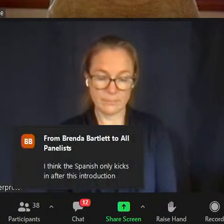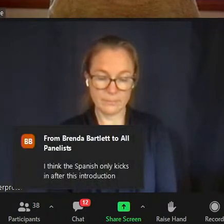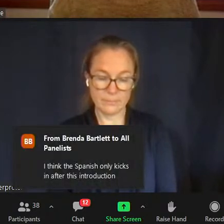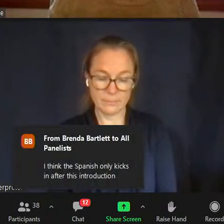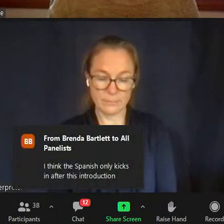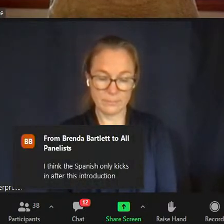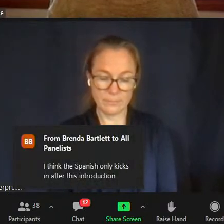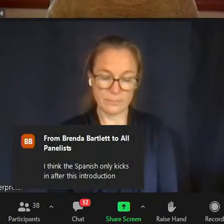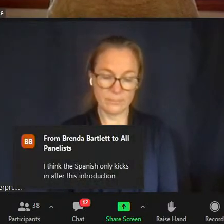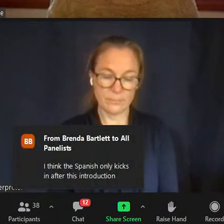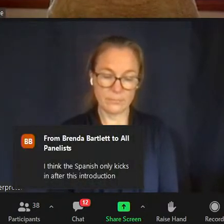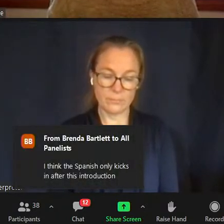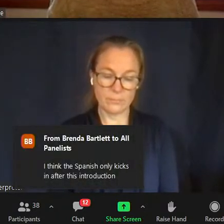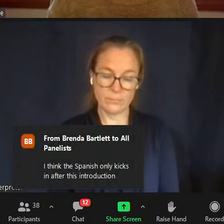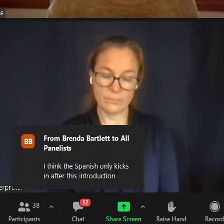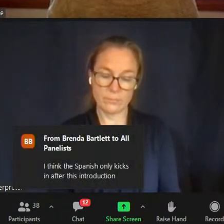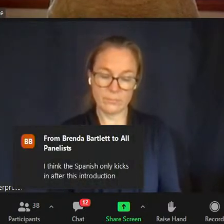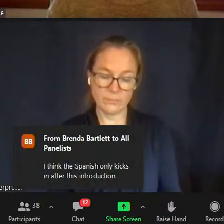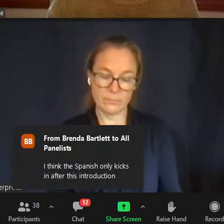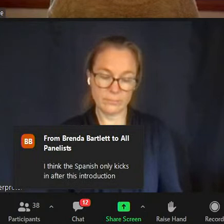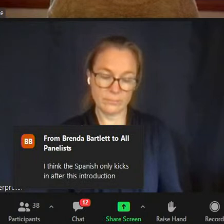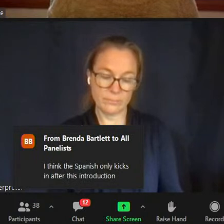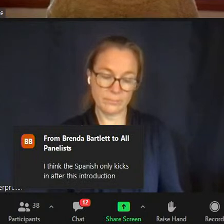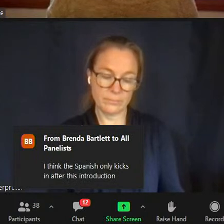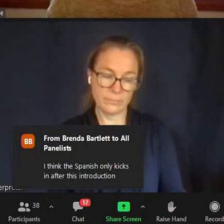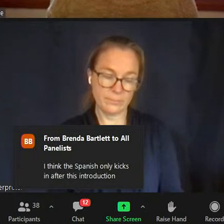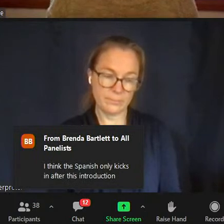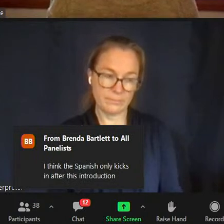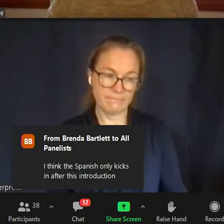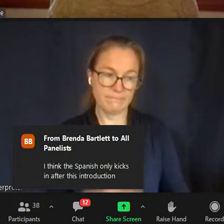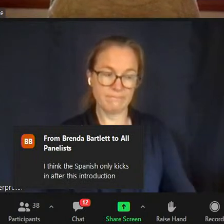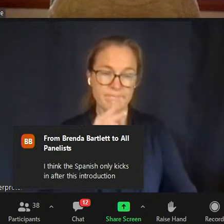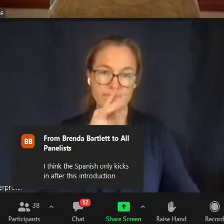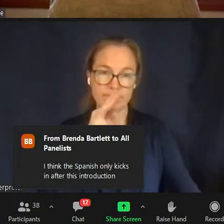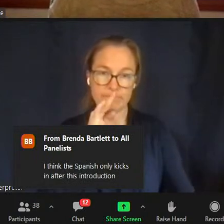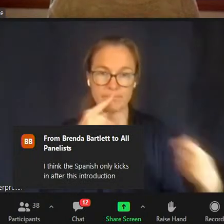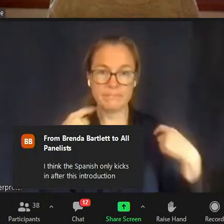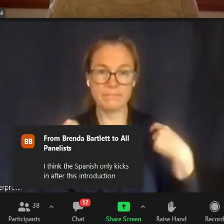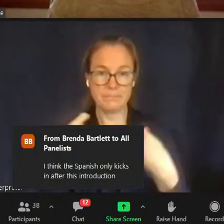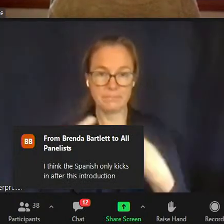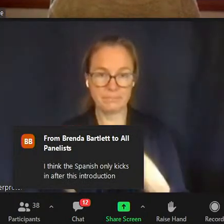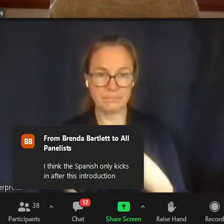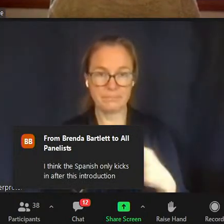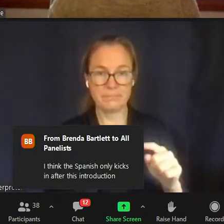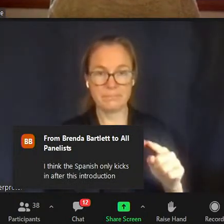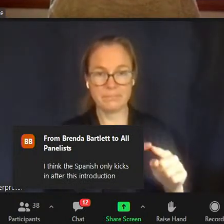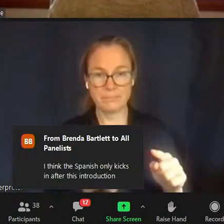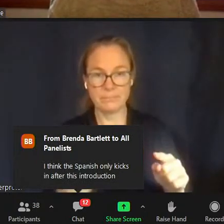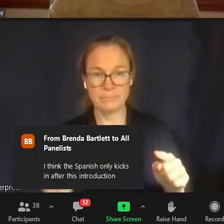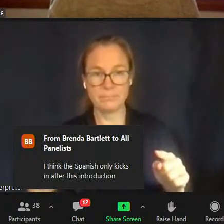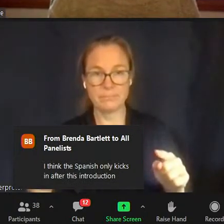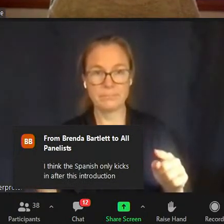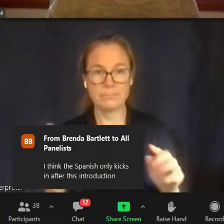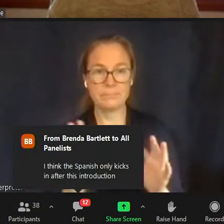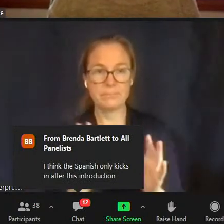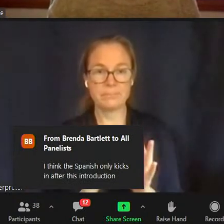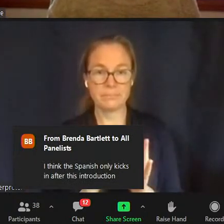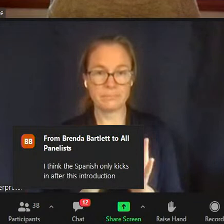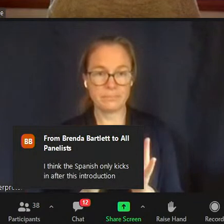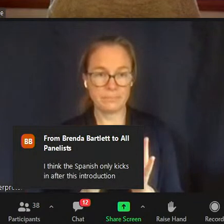tableta, presione los 3 puntos con la leyenda que dice More o Más, que se encuentra en la parte inferior